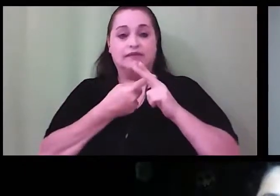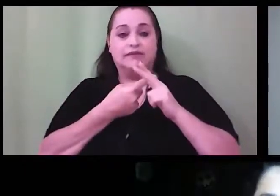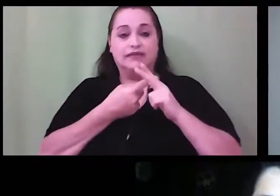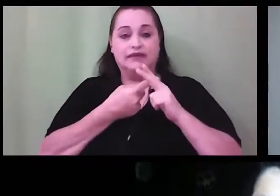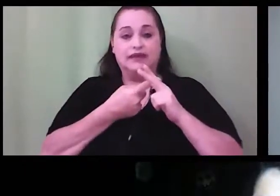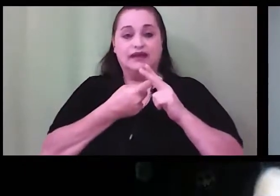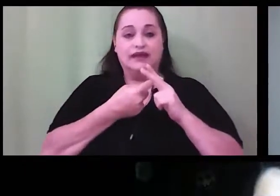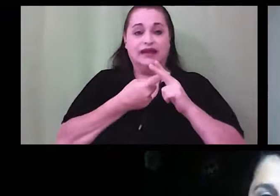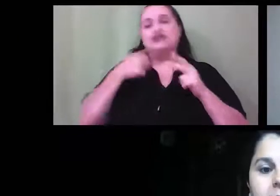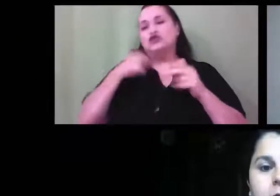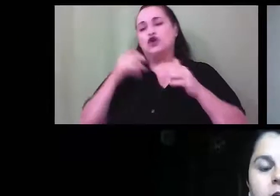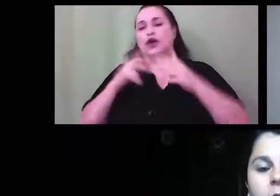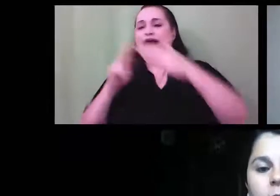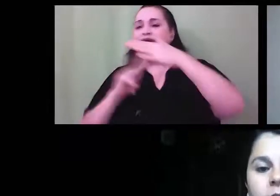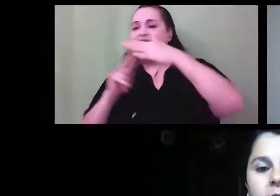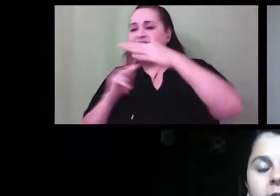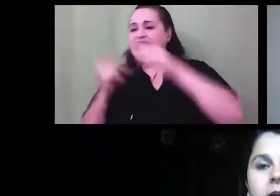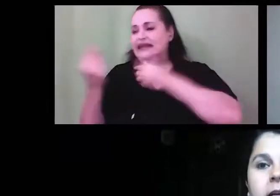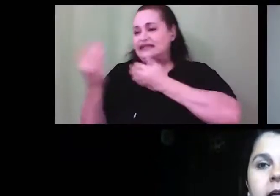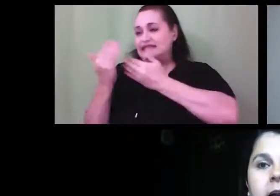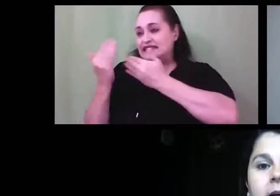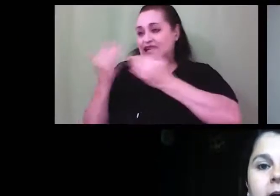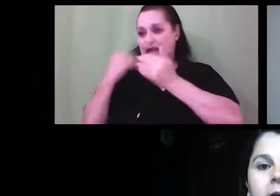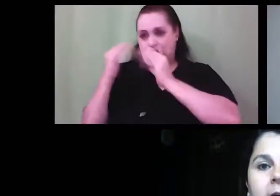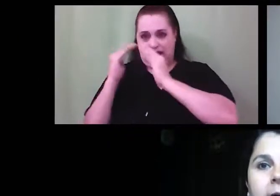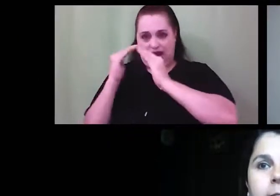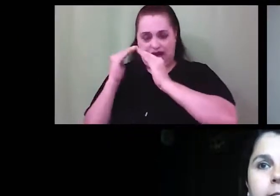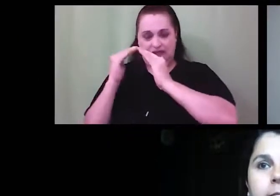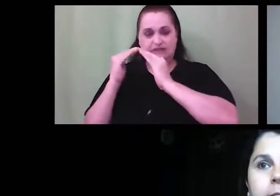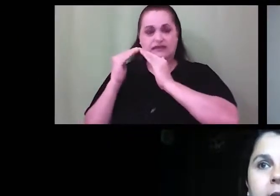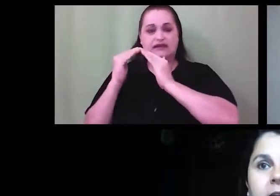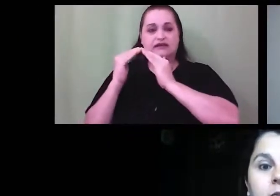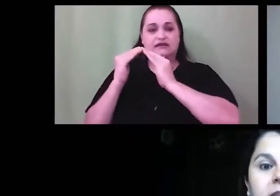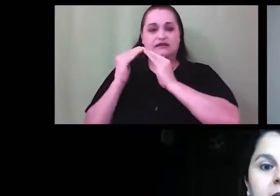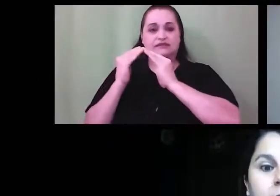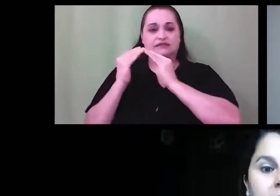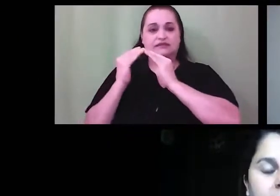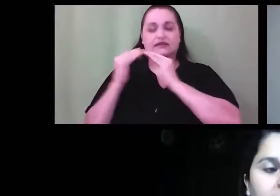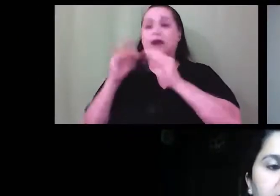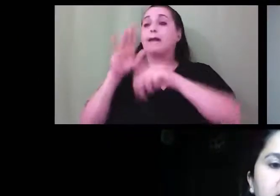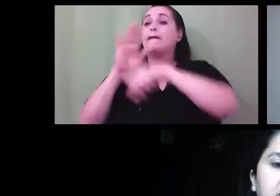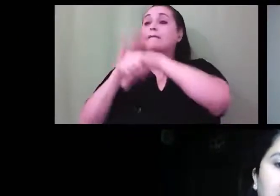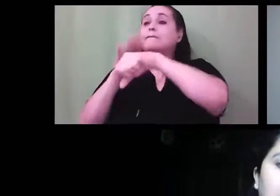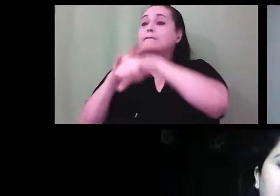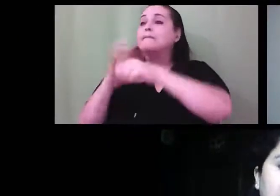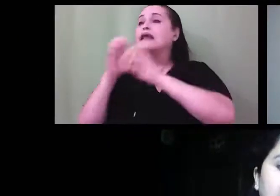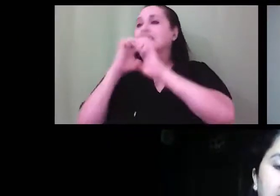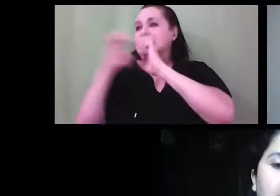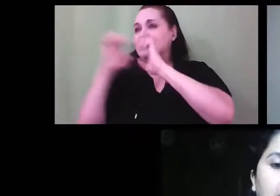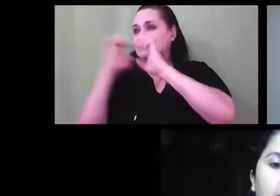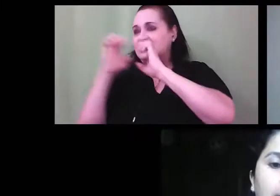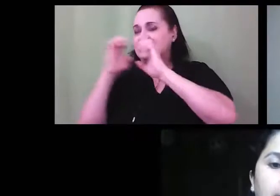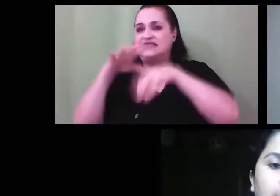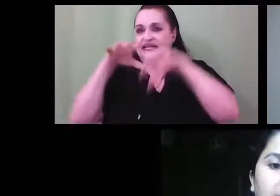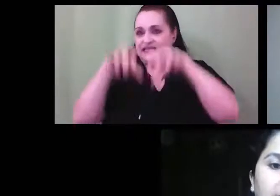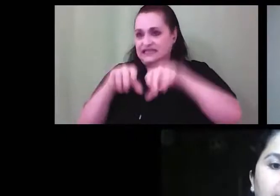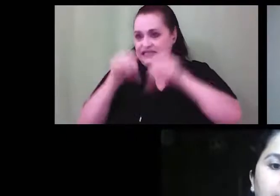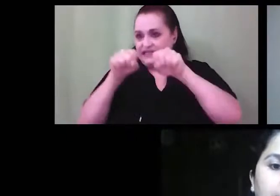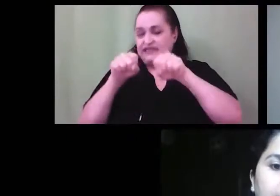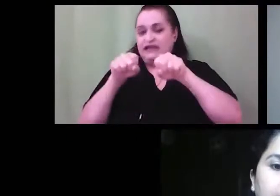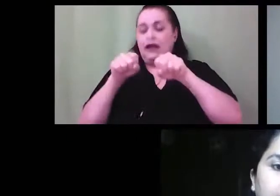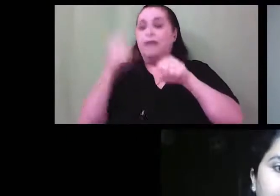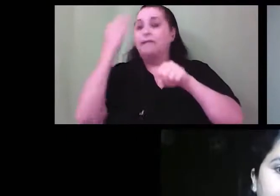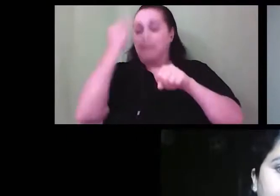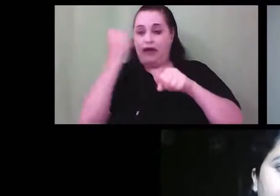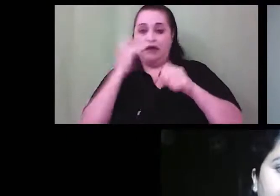a kinder de la zona donde yo vivía a, a solicitar una entrevista, una cita